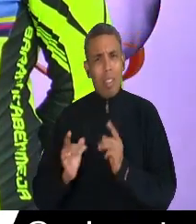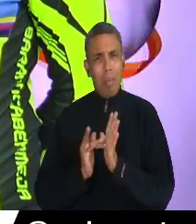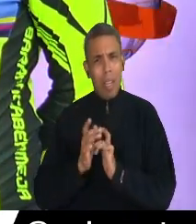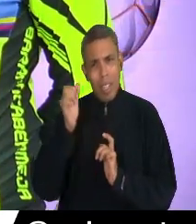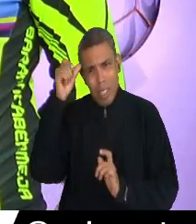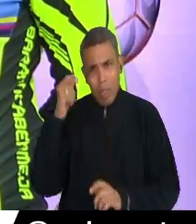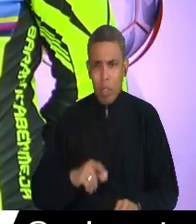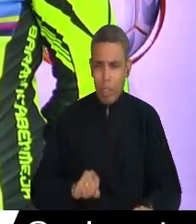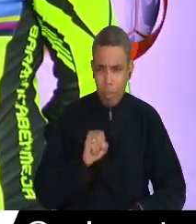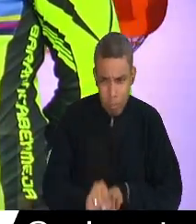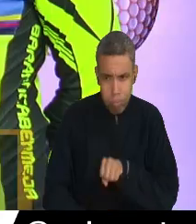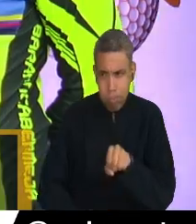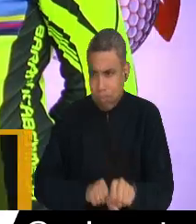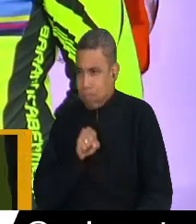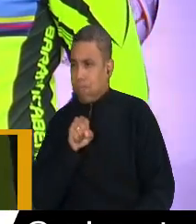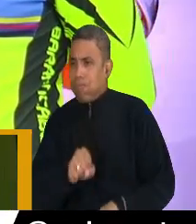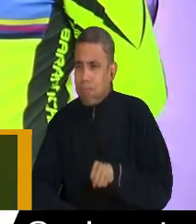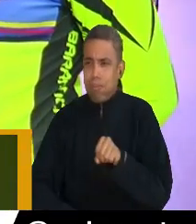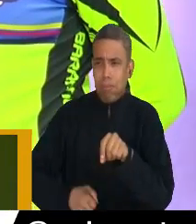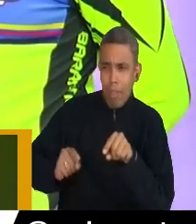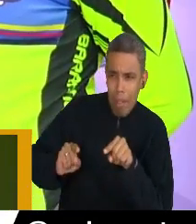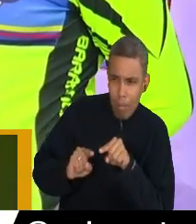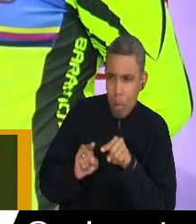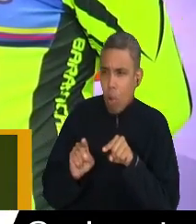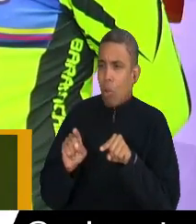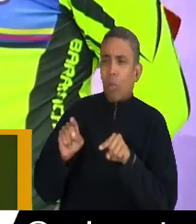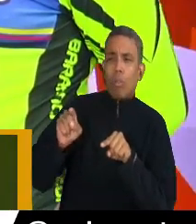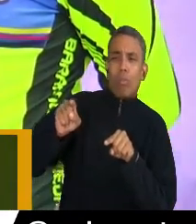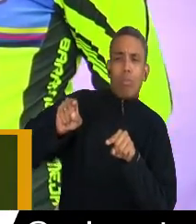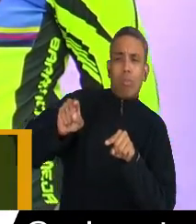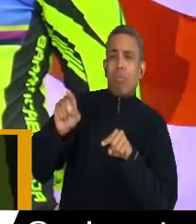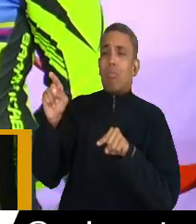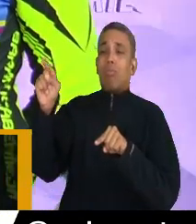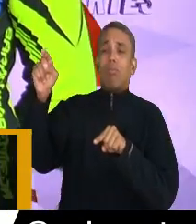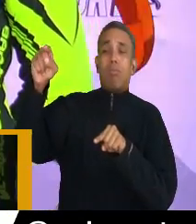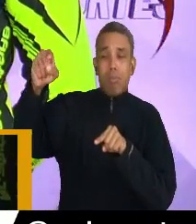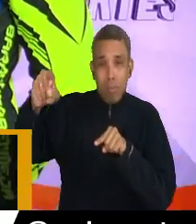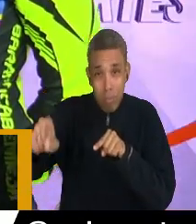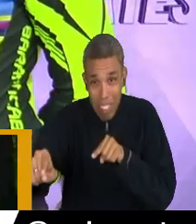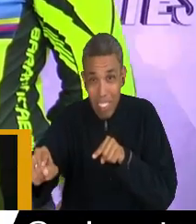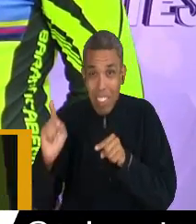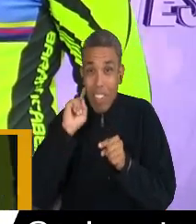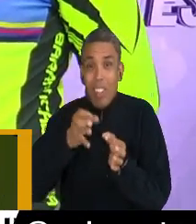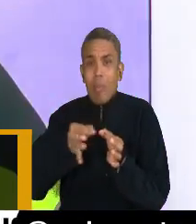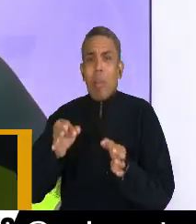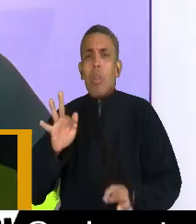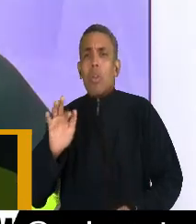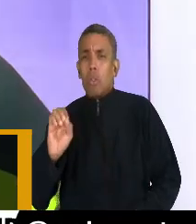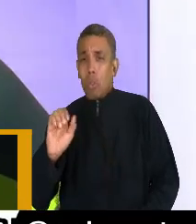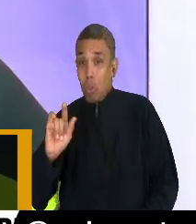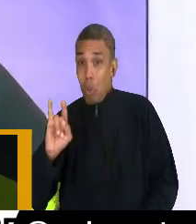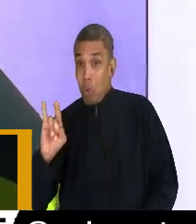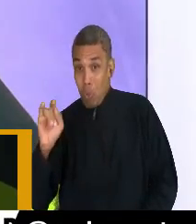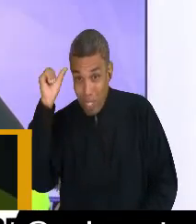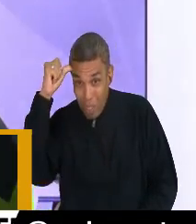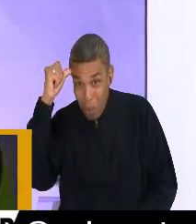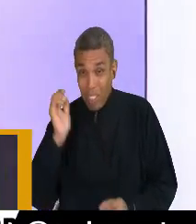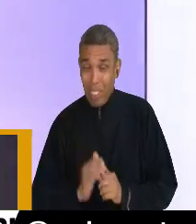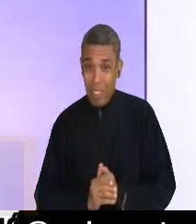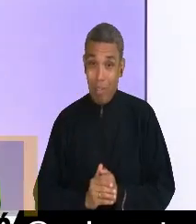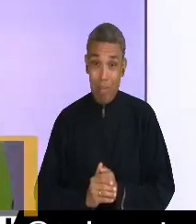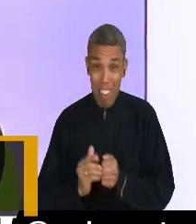de Tolucobeñas. Bienvenido, señor Gary, ¿cómo les fue? Muchas gracias por la invitación, excelente. Una travesía bastante exigente, pero todo salió